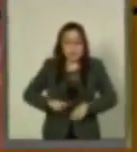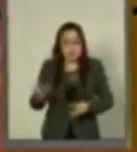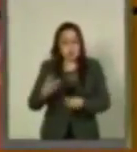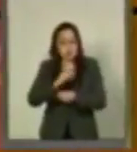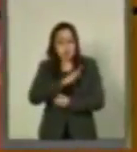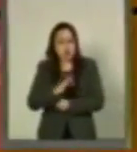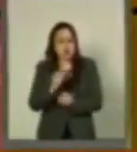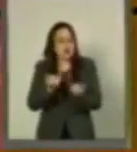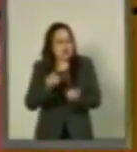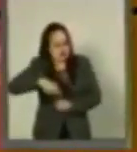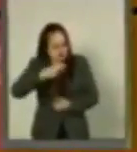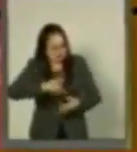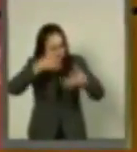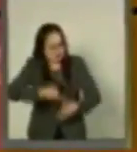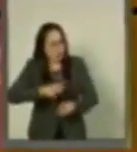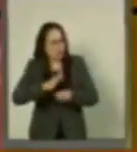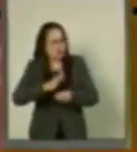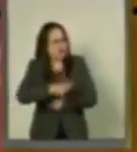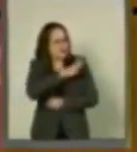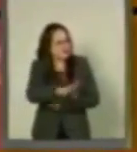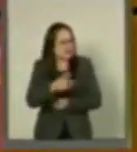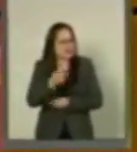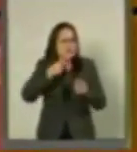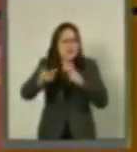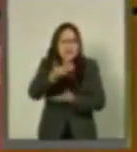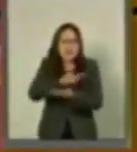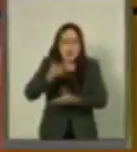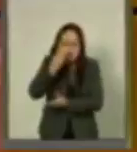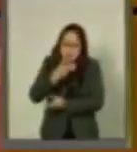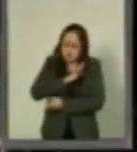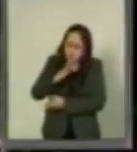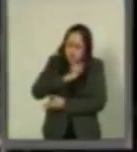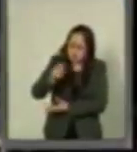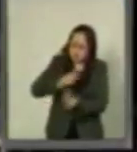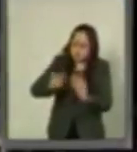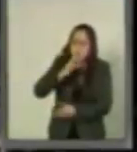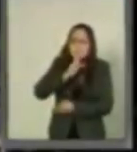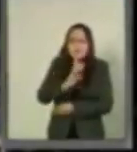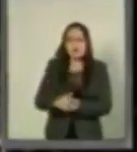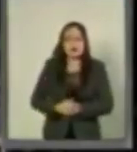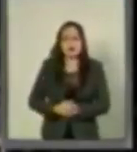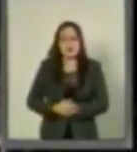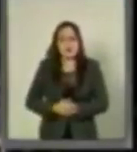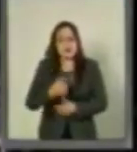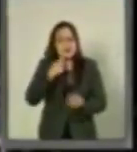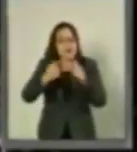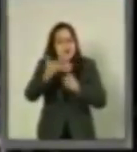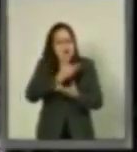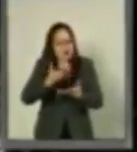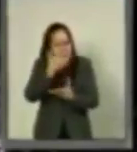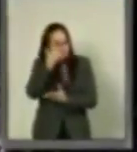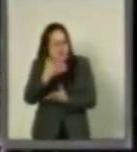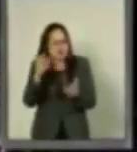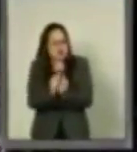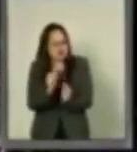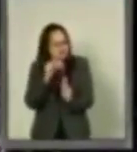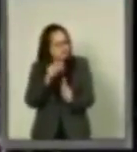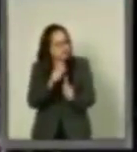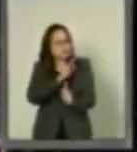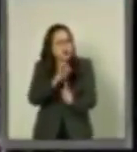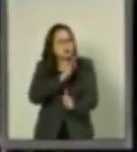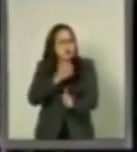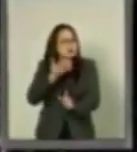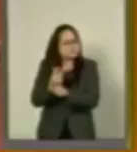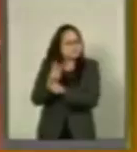demócratas rechazamos, porque sabemos que el diálogo enriquece. Pero el diálogo serio, constructivo, consistente,